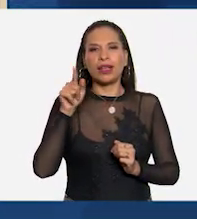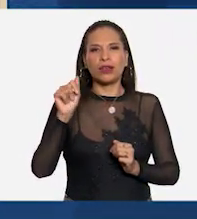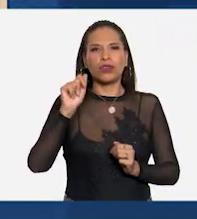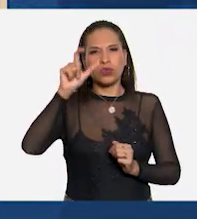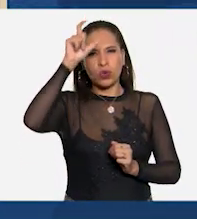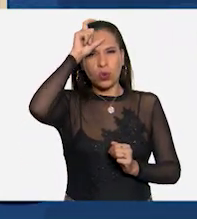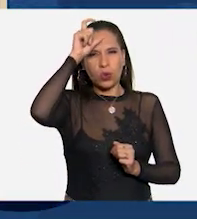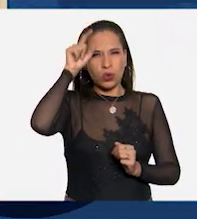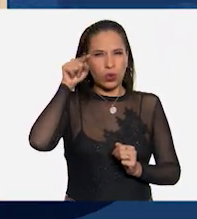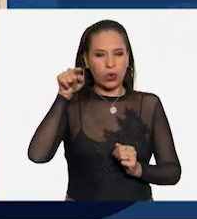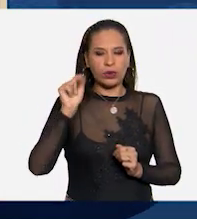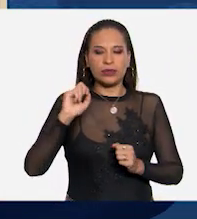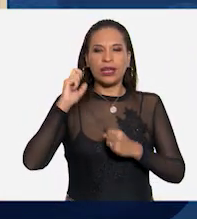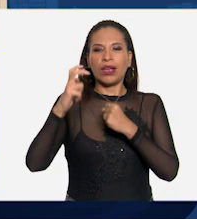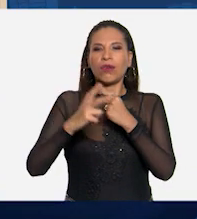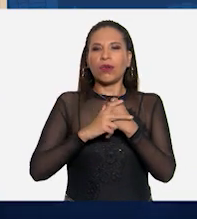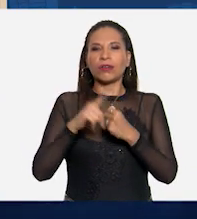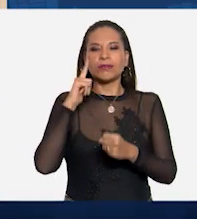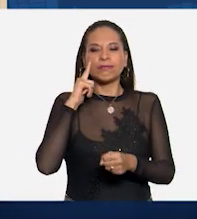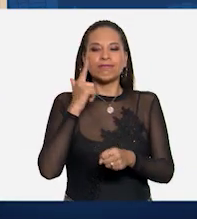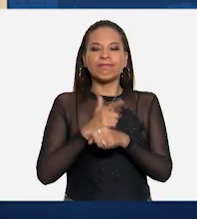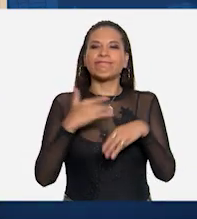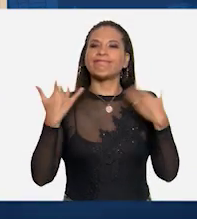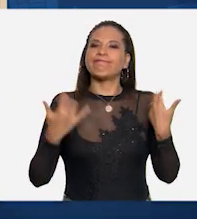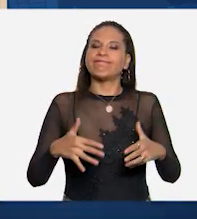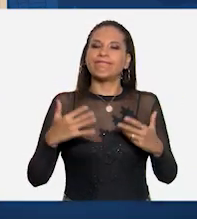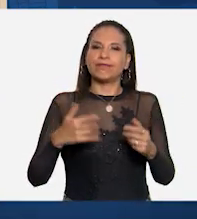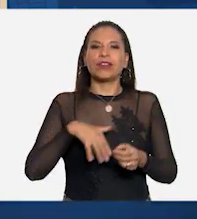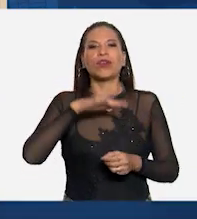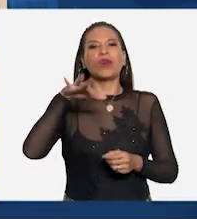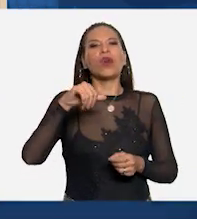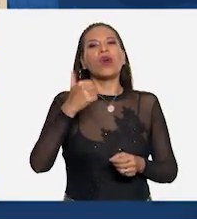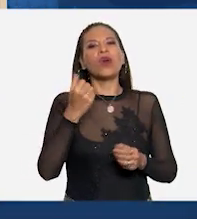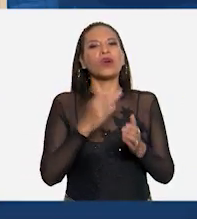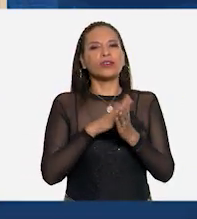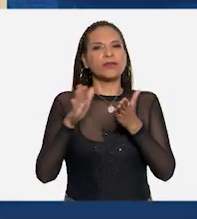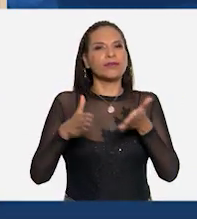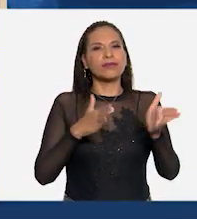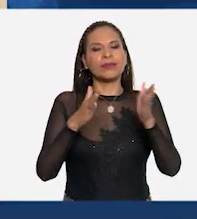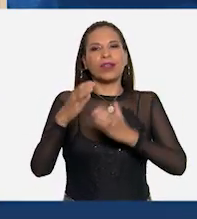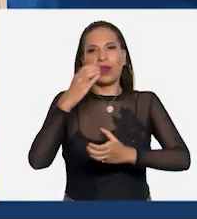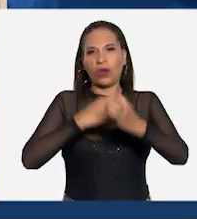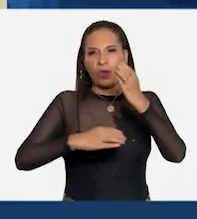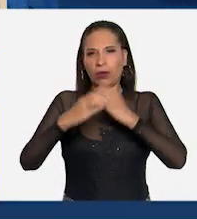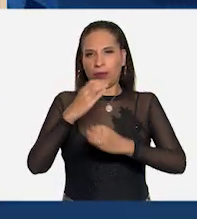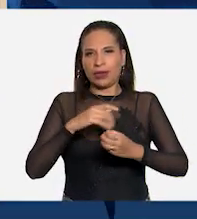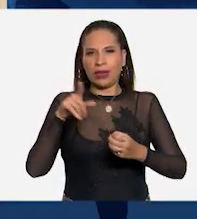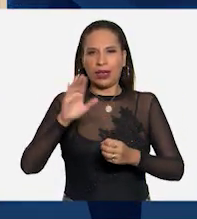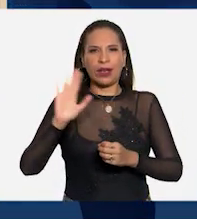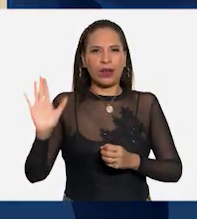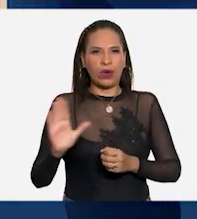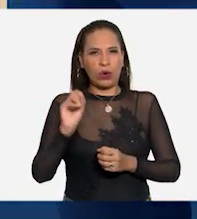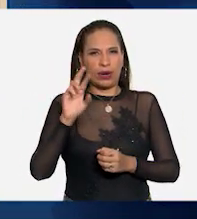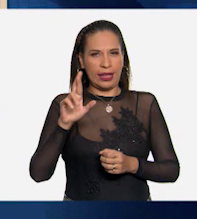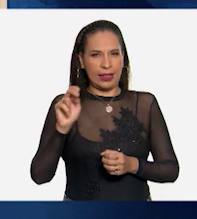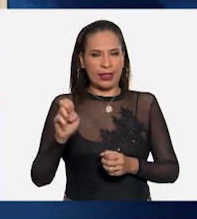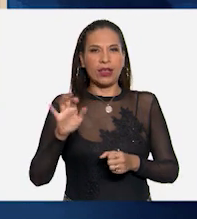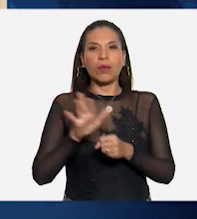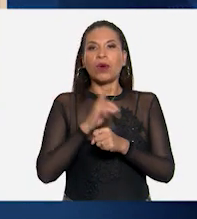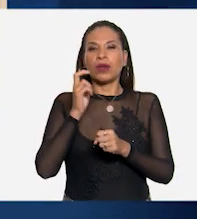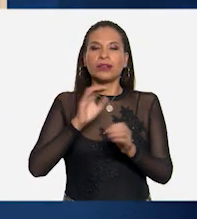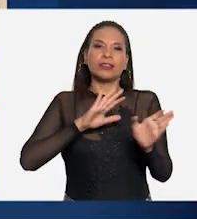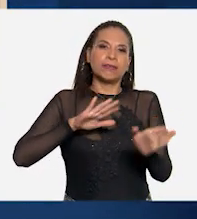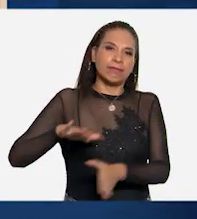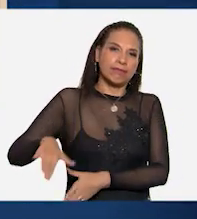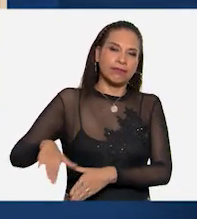turcos, los europeos se vieron obligados a buscar nuevas rutas para comerciar con el Oriente. Fue así que